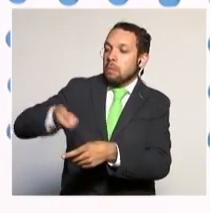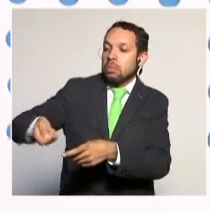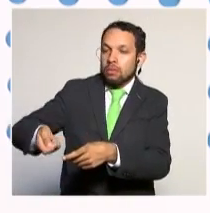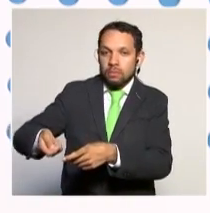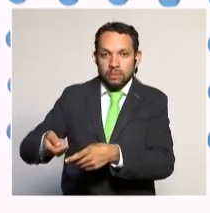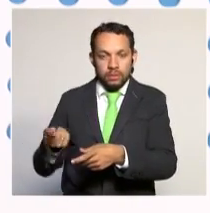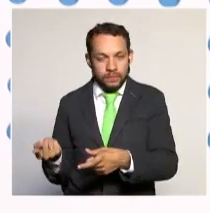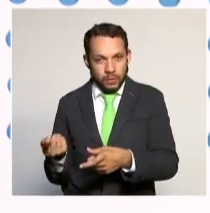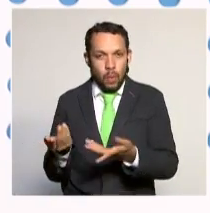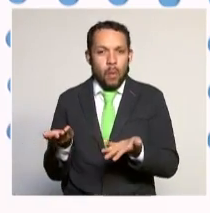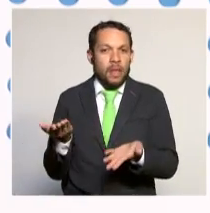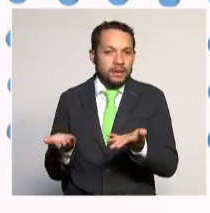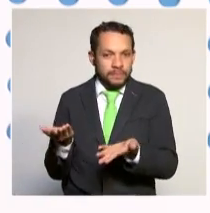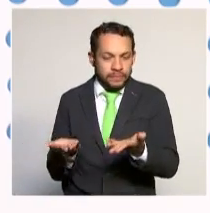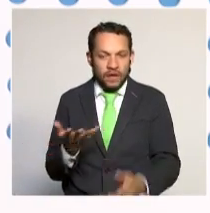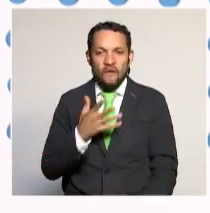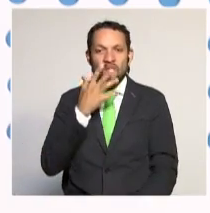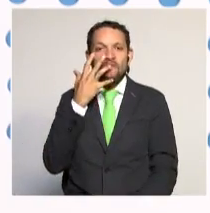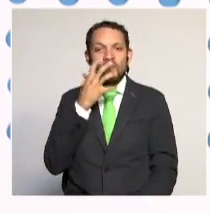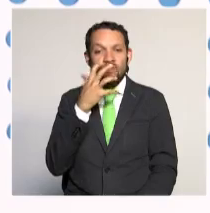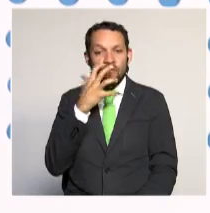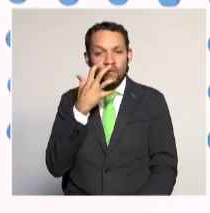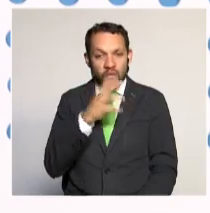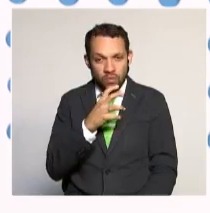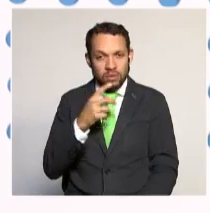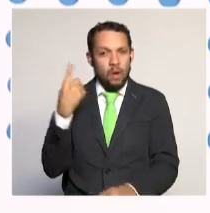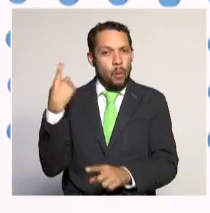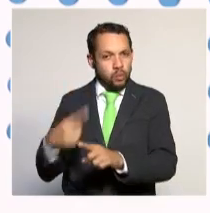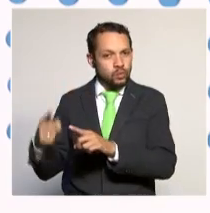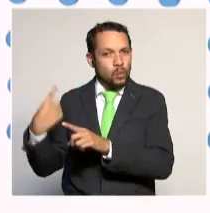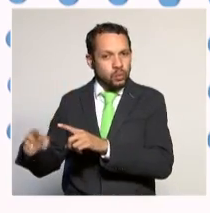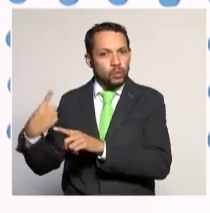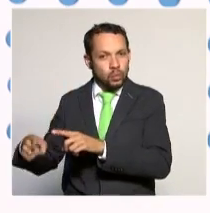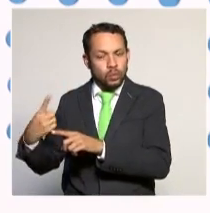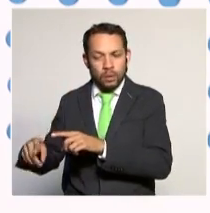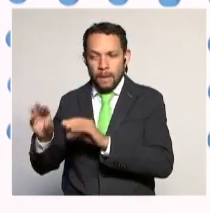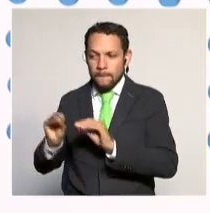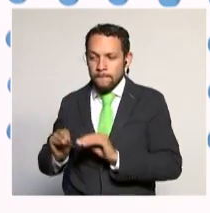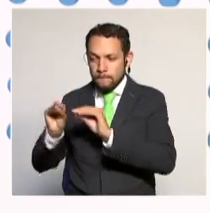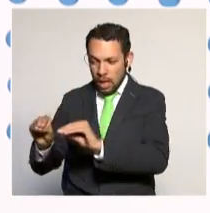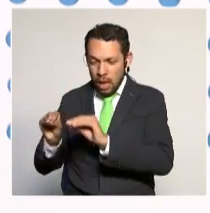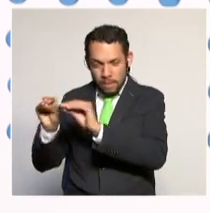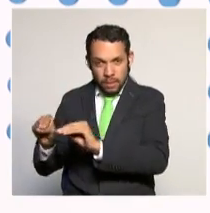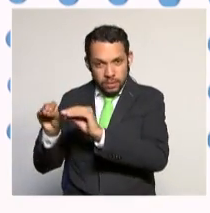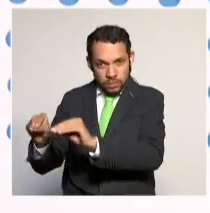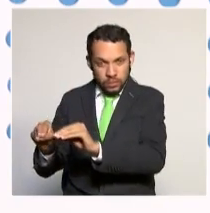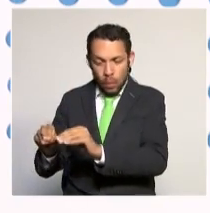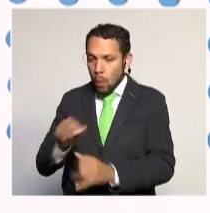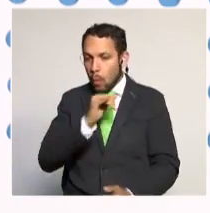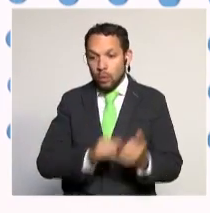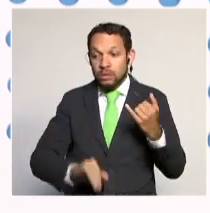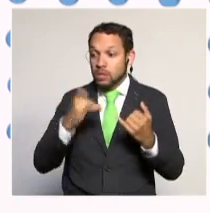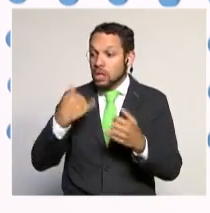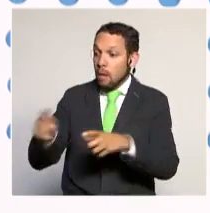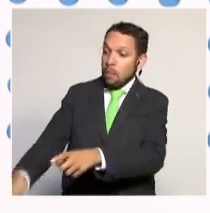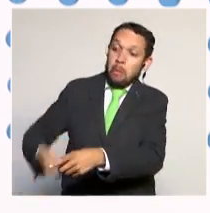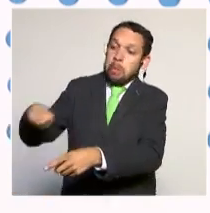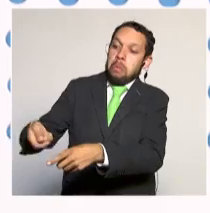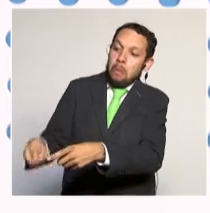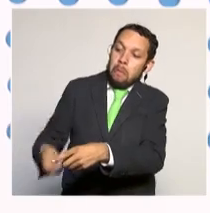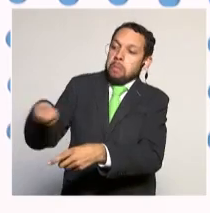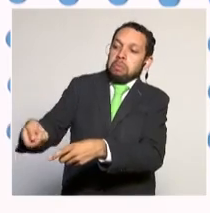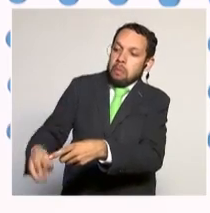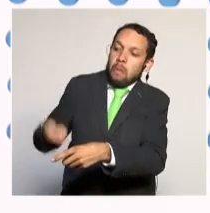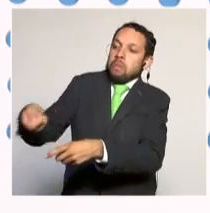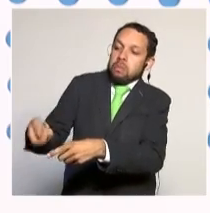adecuada, deben dársele frutas y otra serie de nutrientes, porque no piense que el señor, aunque esté en las últimas, hay que atiborrarlo de alimento. Hay que